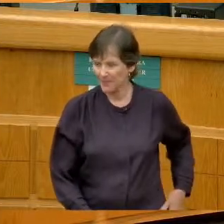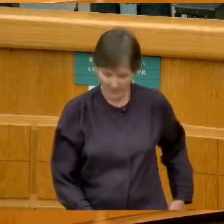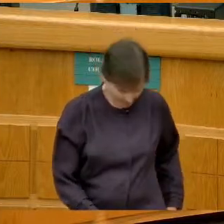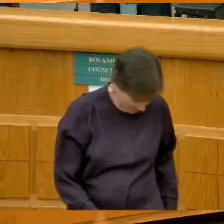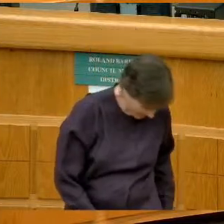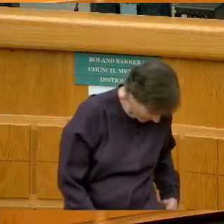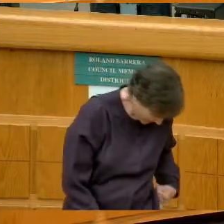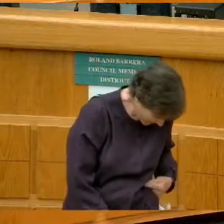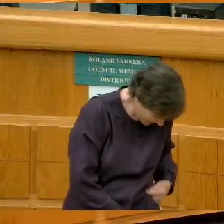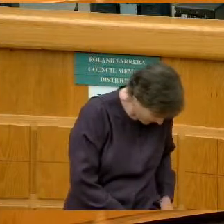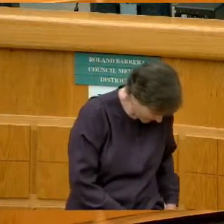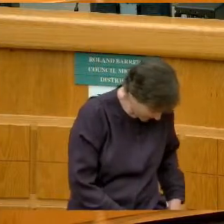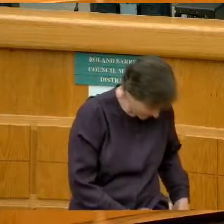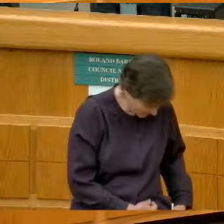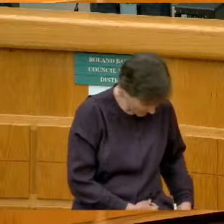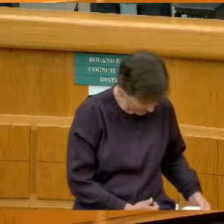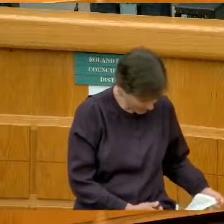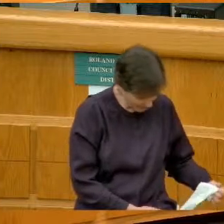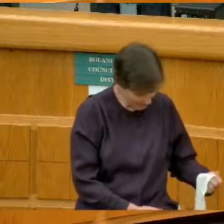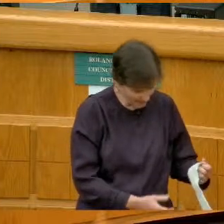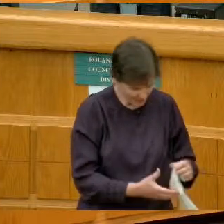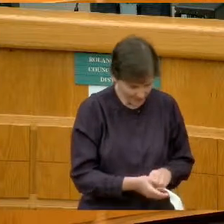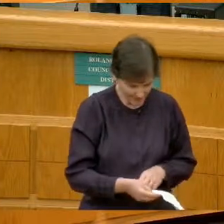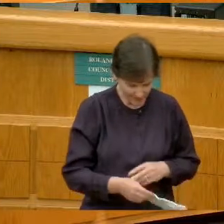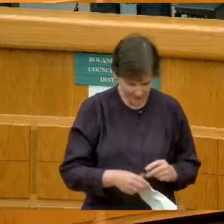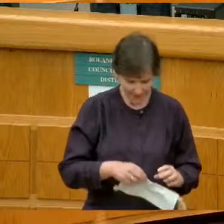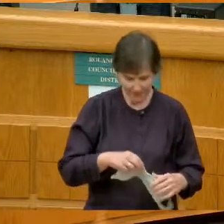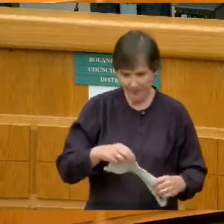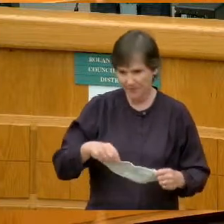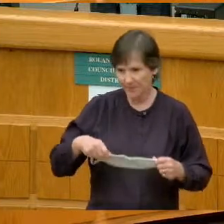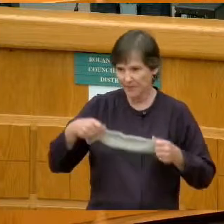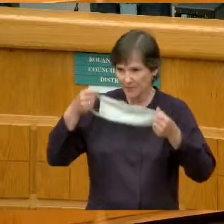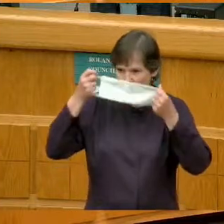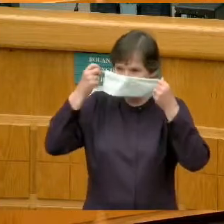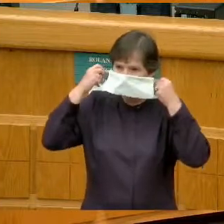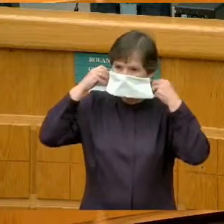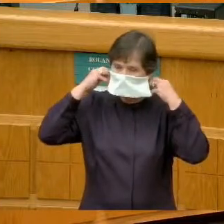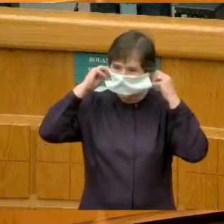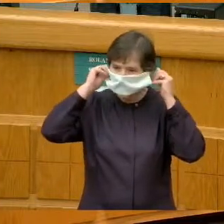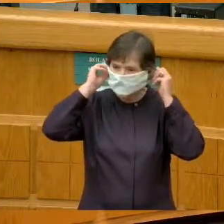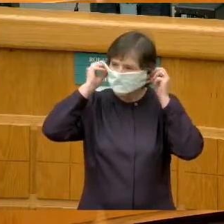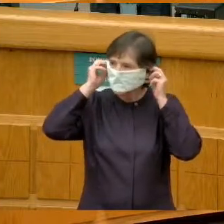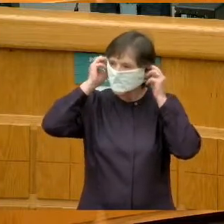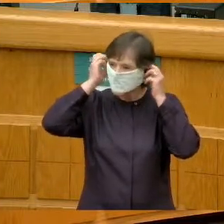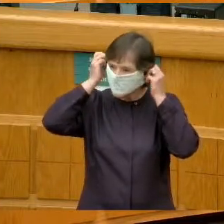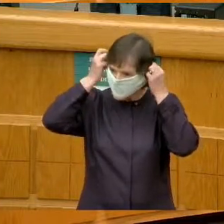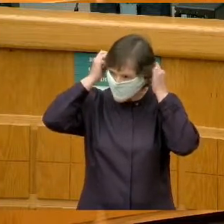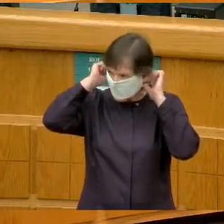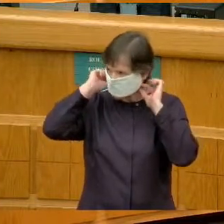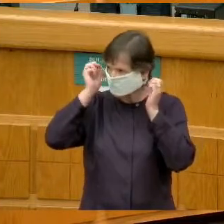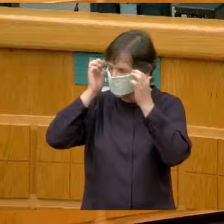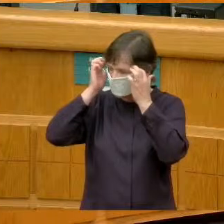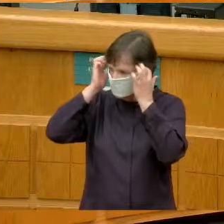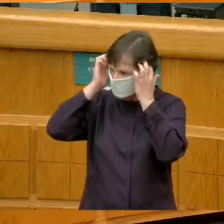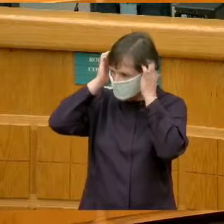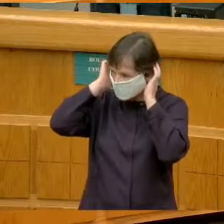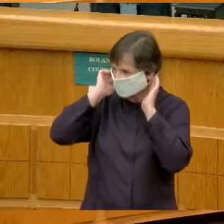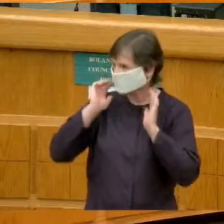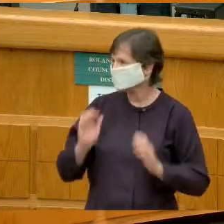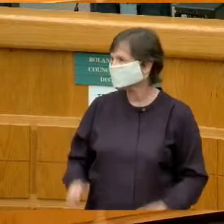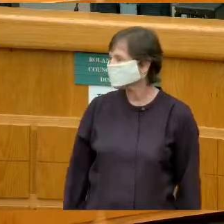desinfectantes. Esto es para quienes se les lleve a cabo la prueba el día lunes. Esperamos con esto ayudar un poco para que nuestra comunidad esté segura.